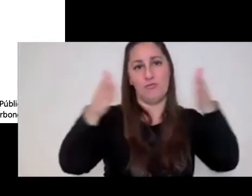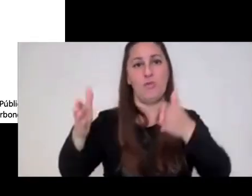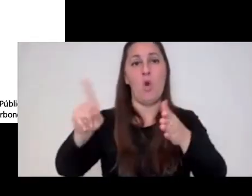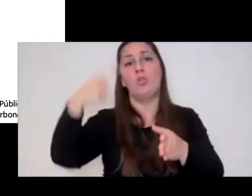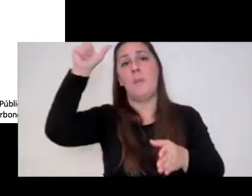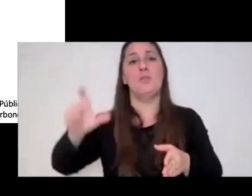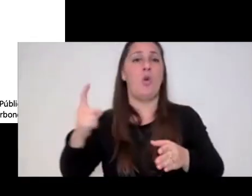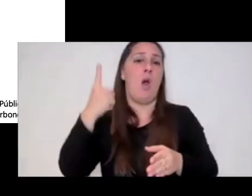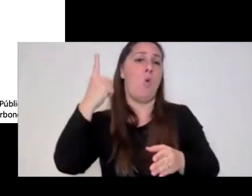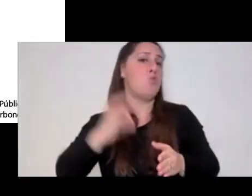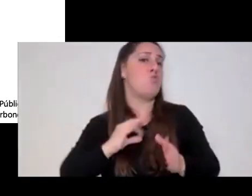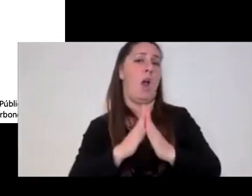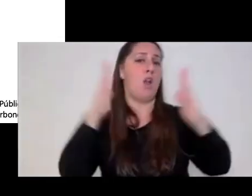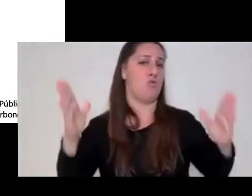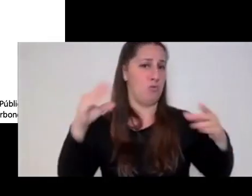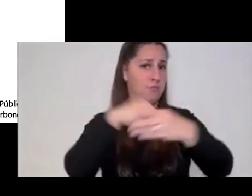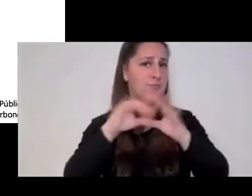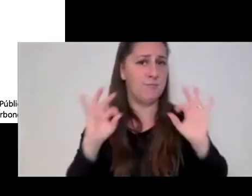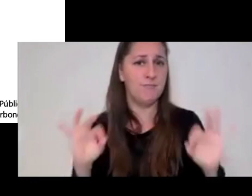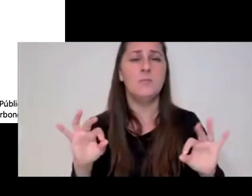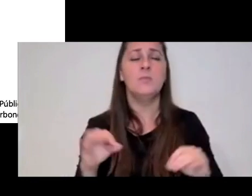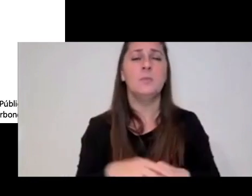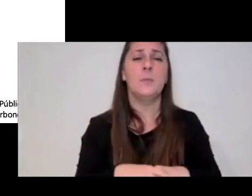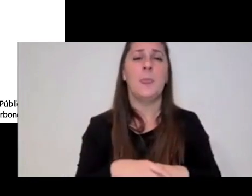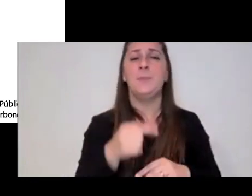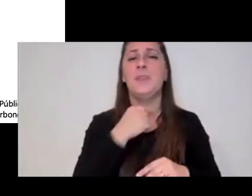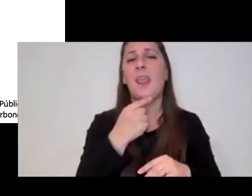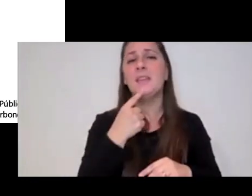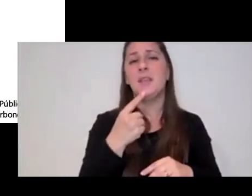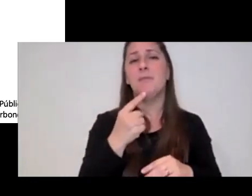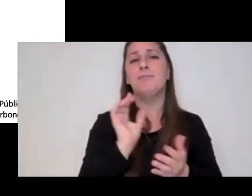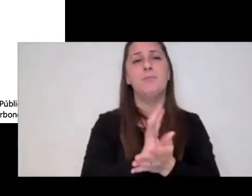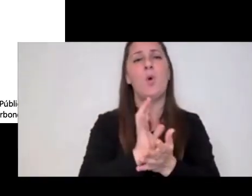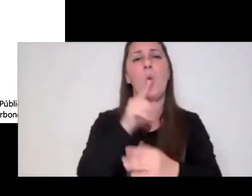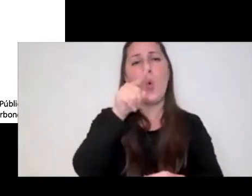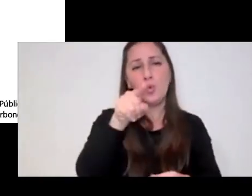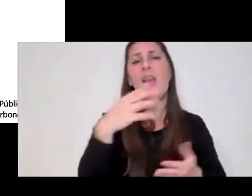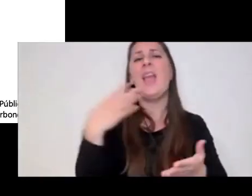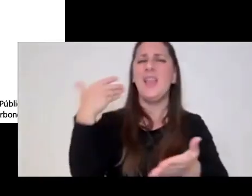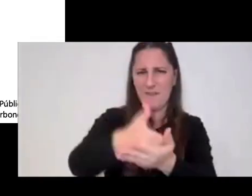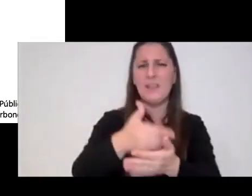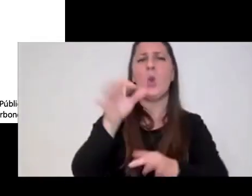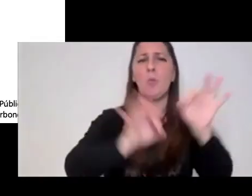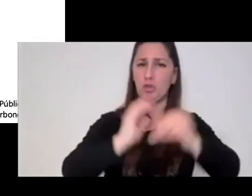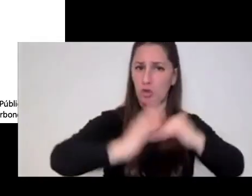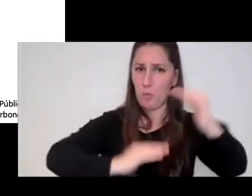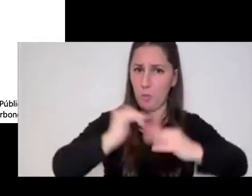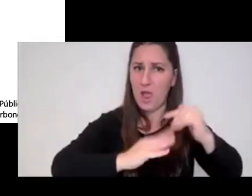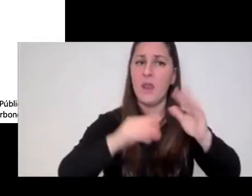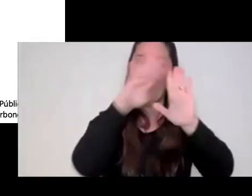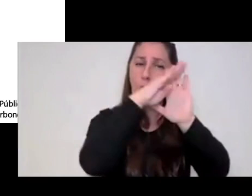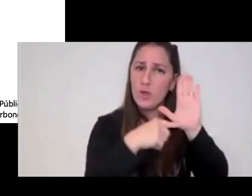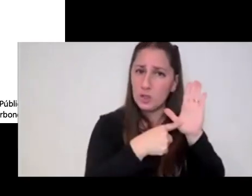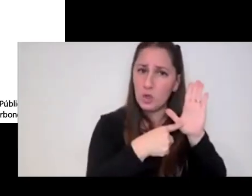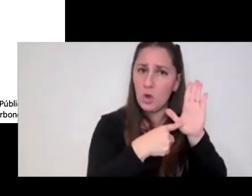simplemente ocurrido. Es decir, básicamente nos está diciendo, usted invierta en un proyecto inmobiliario con todas estas condiciones y eso invertido,